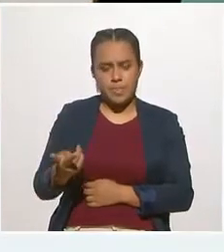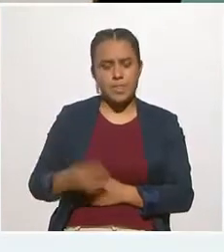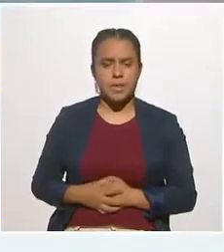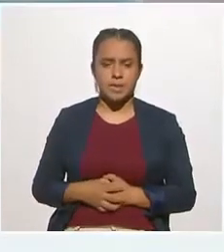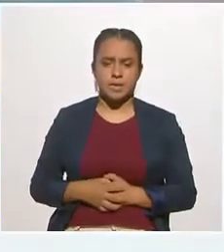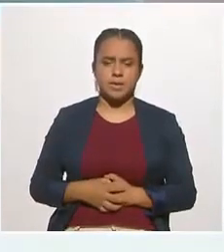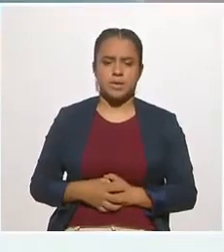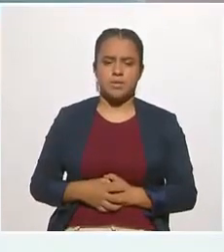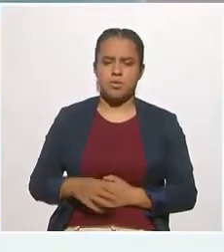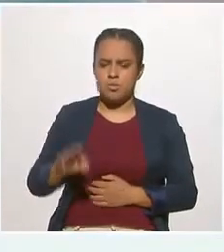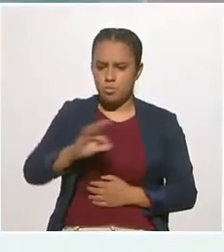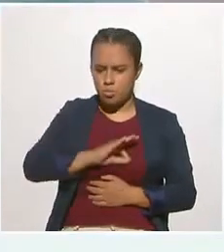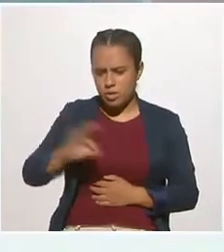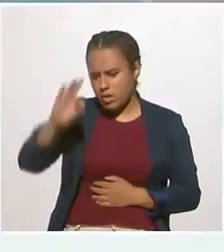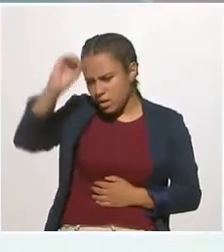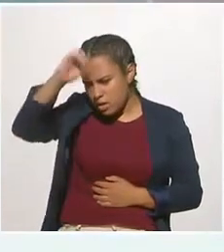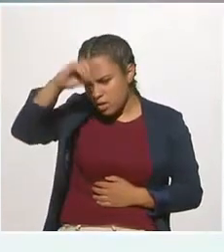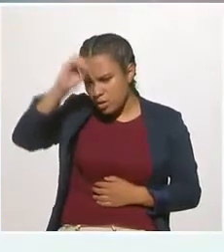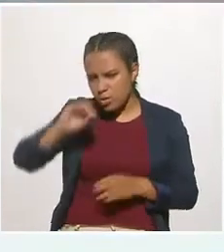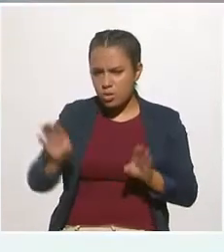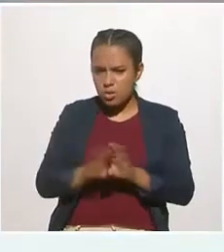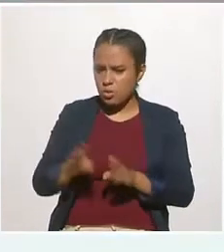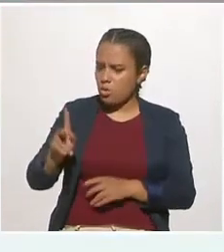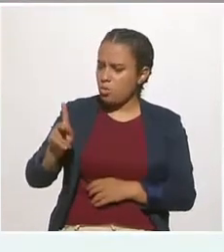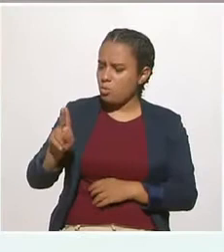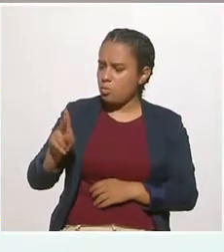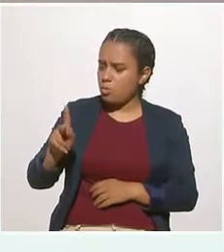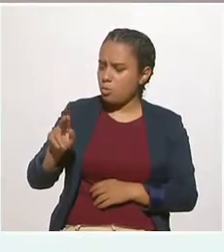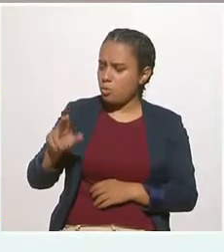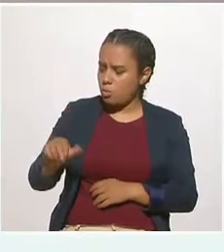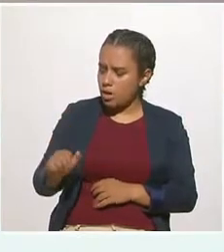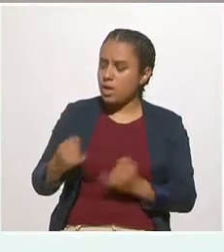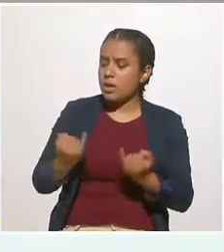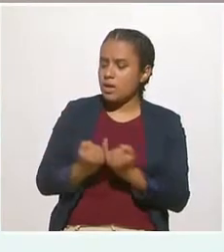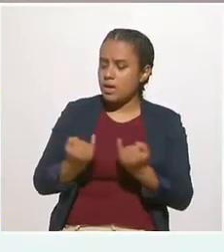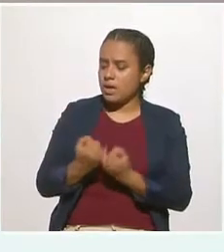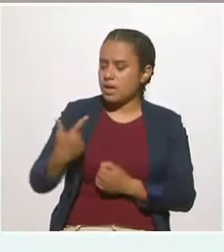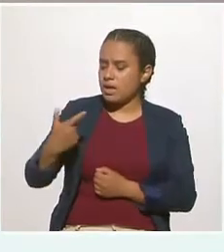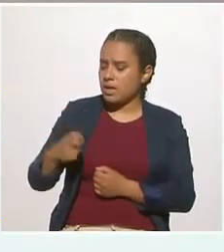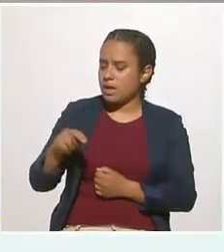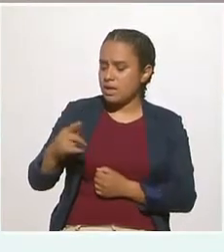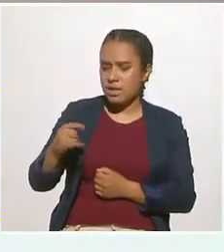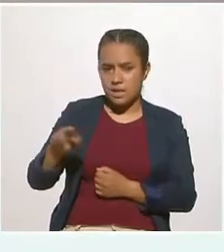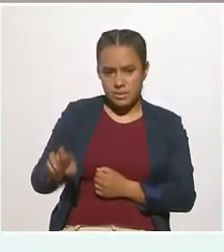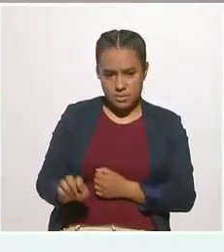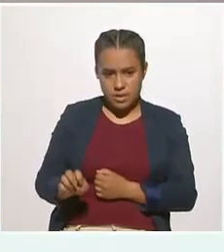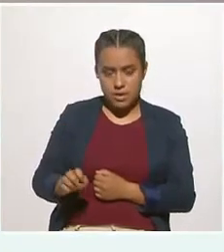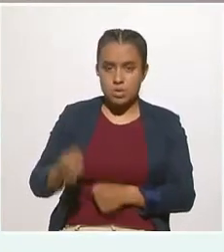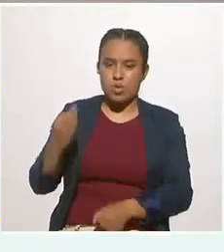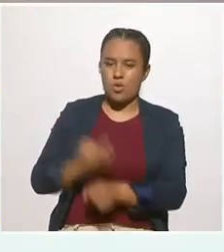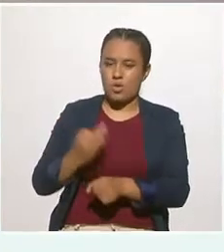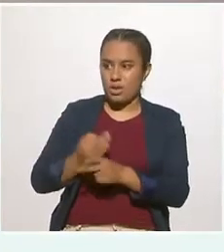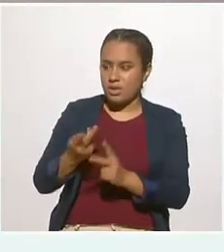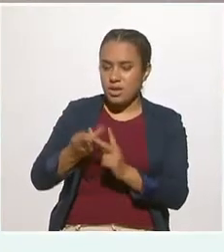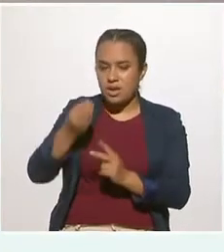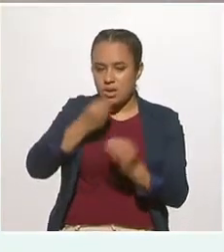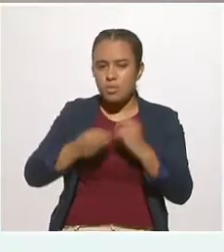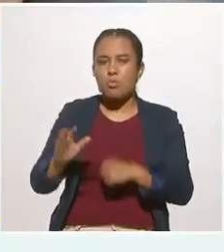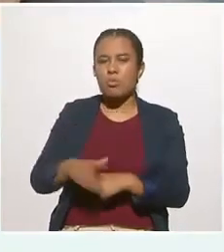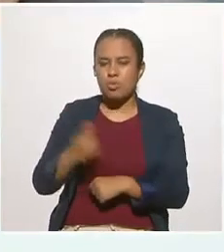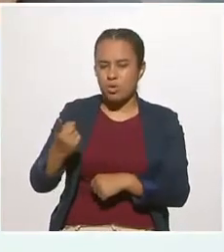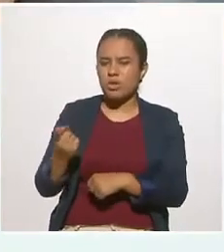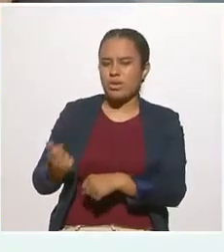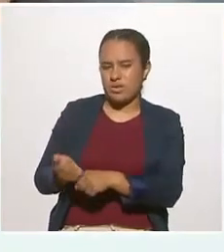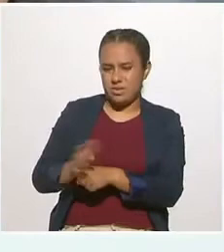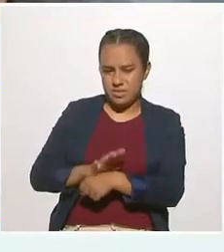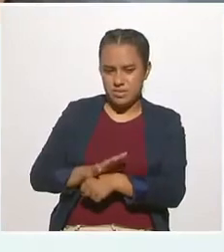opinión acerca del cúrcuma y el jengibre, que ahorita está muy en boga estos alimentos por el tema del coronavirus? Y bueno,